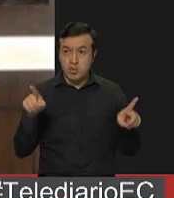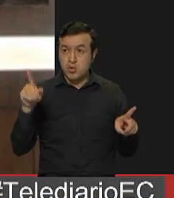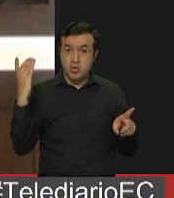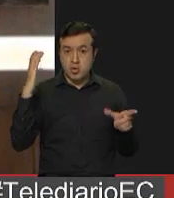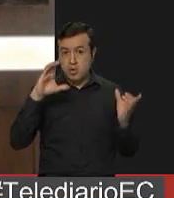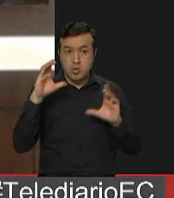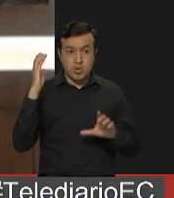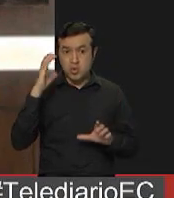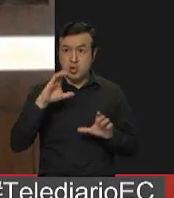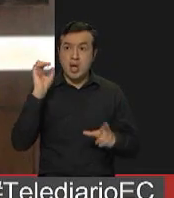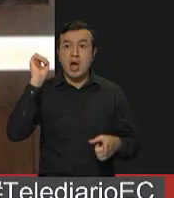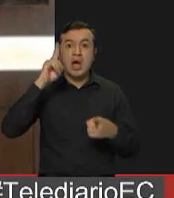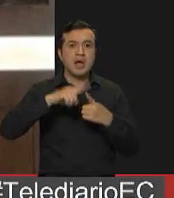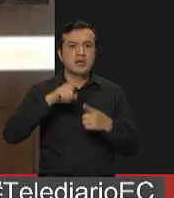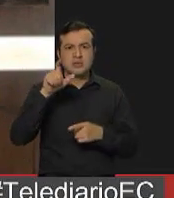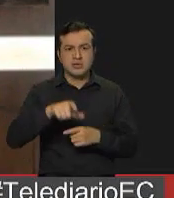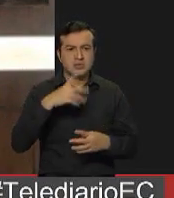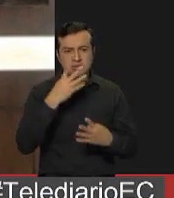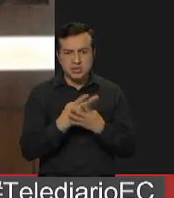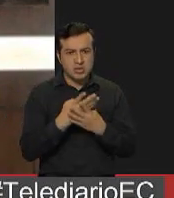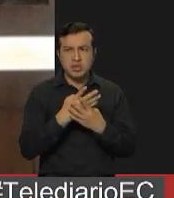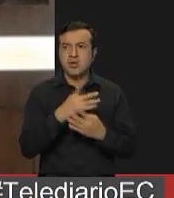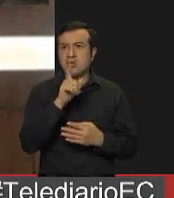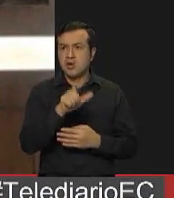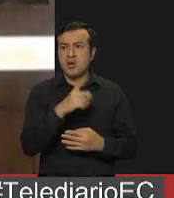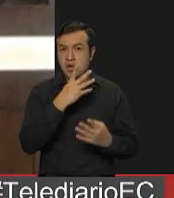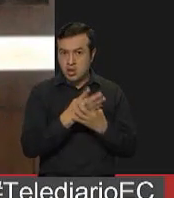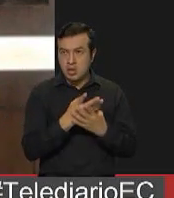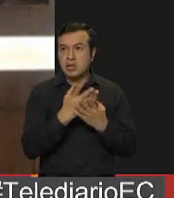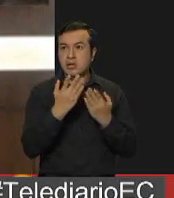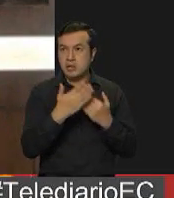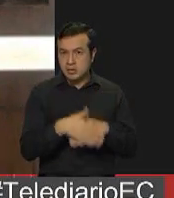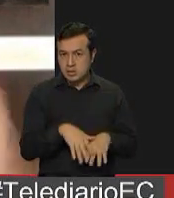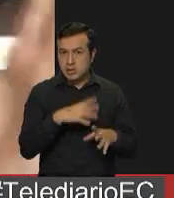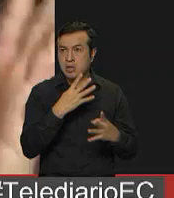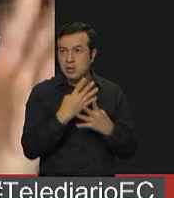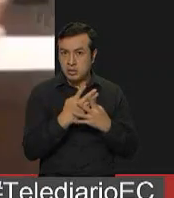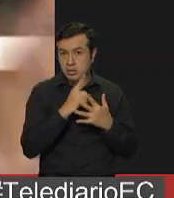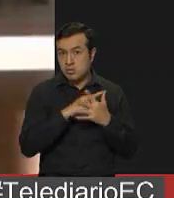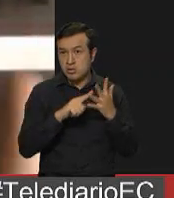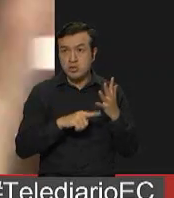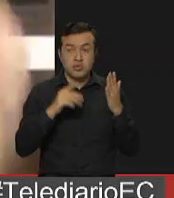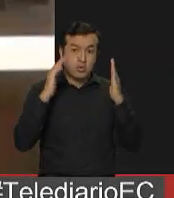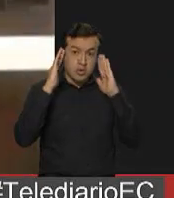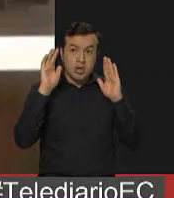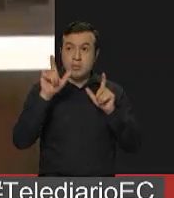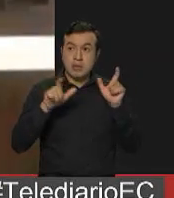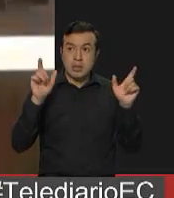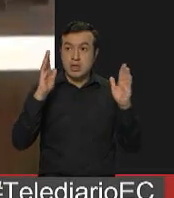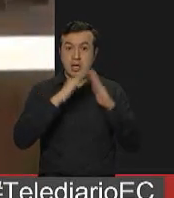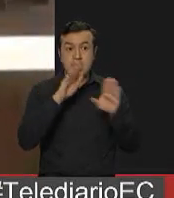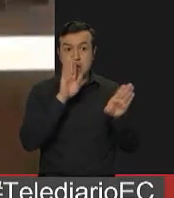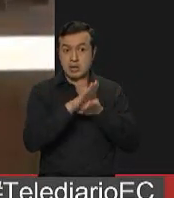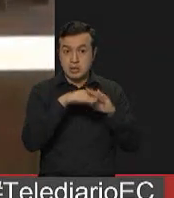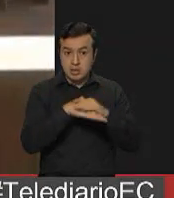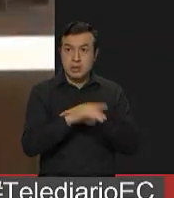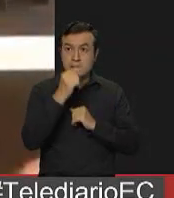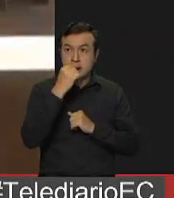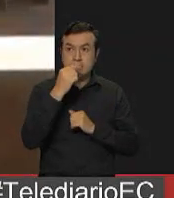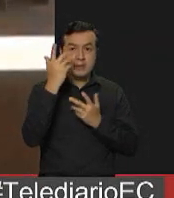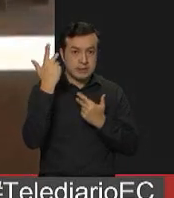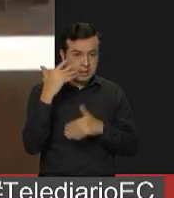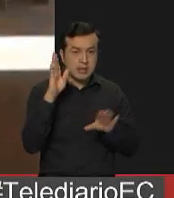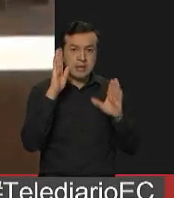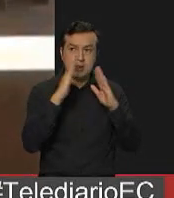no, hasta que no agarren a Daniel Mendoza, bueno, ya agarraron a... No, yo no creo hasta que no vayan a allanar la casa de Bucaram, porque ya allanaron la